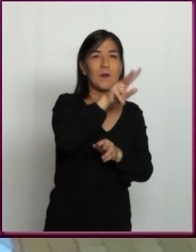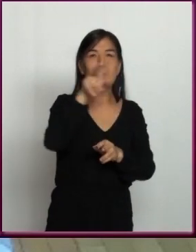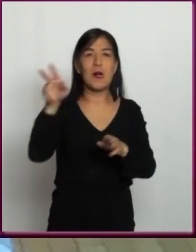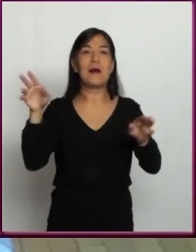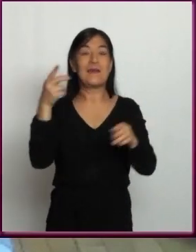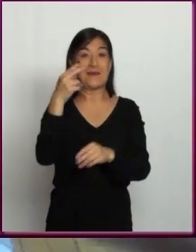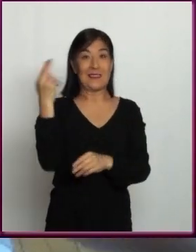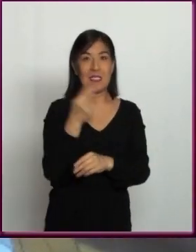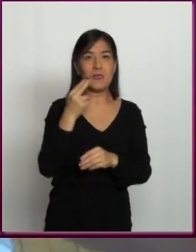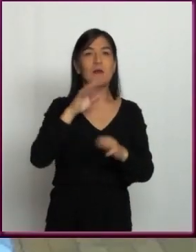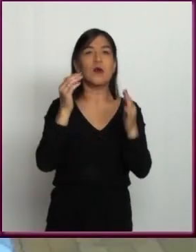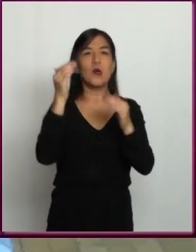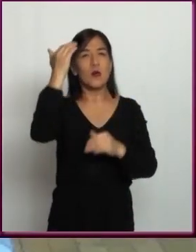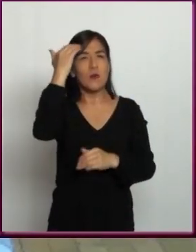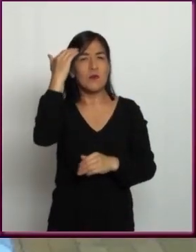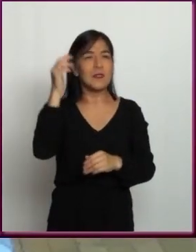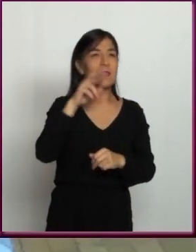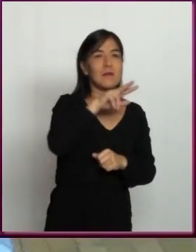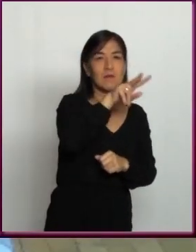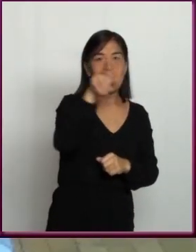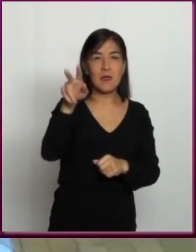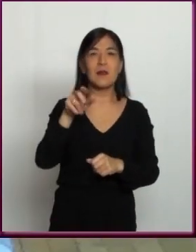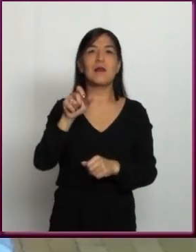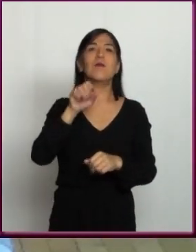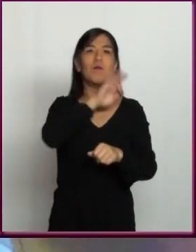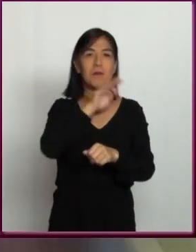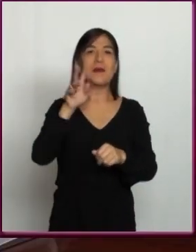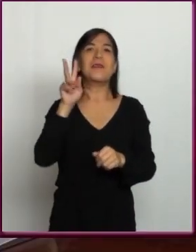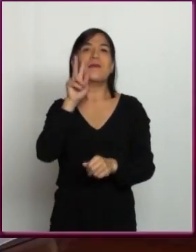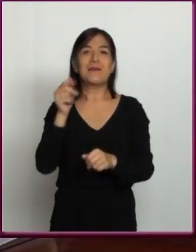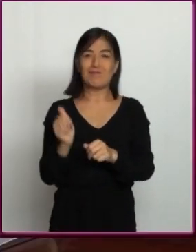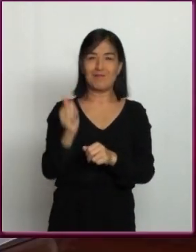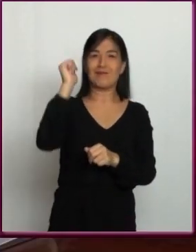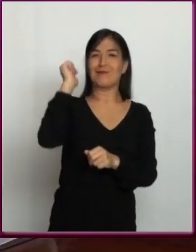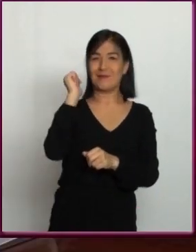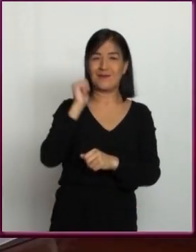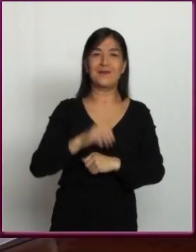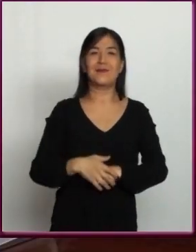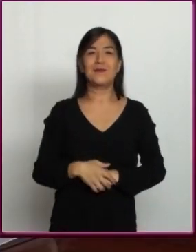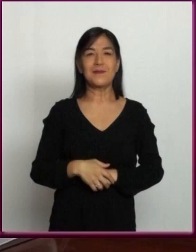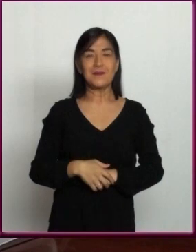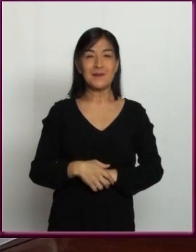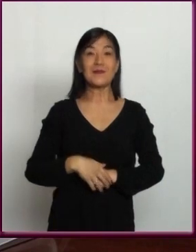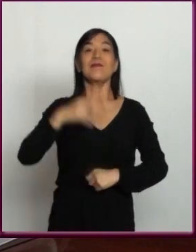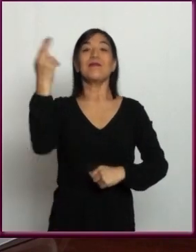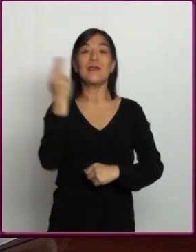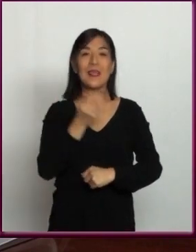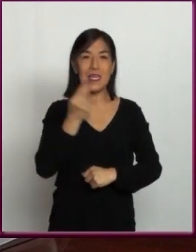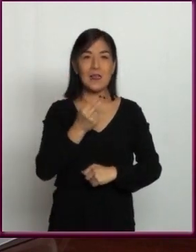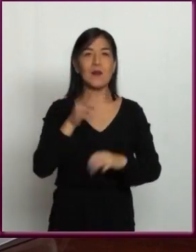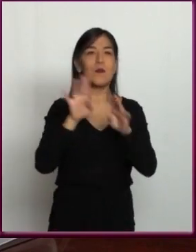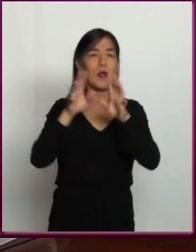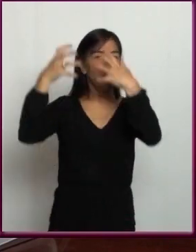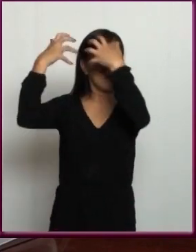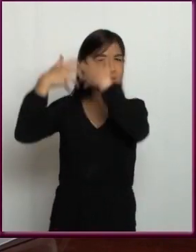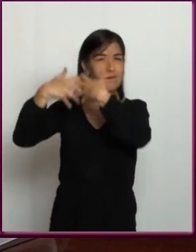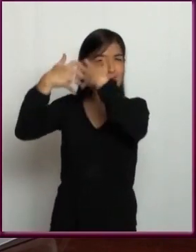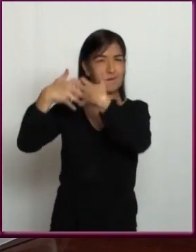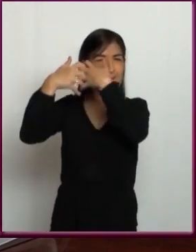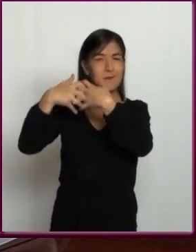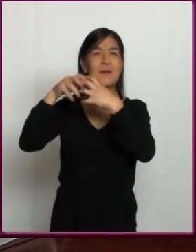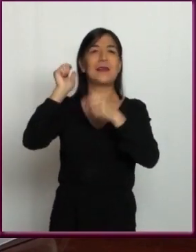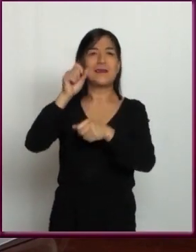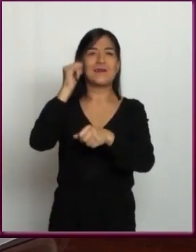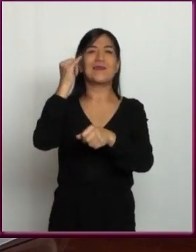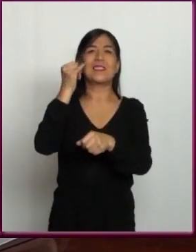Necesitan conocer todo su entorno. Ellos pueden ver hacia atrás, no puedes ver hacia atrás. Y necesitan procesar la información que les